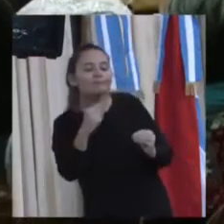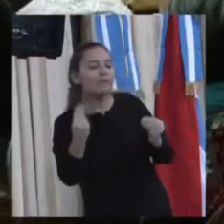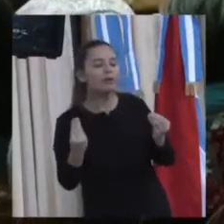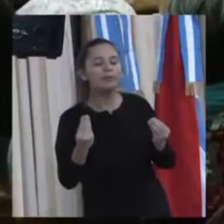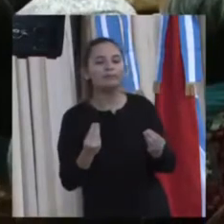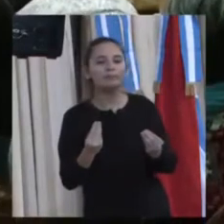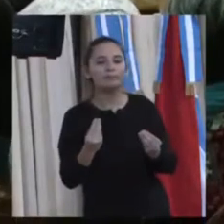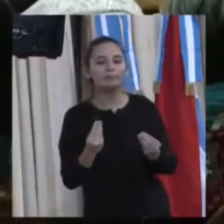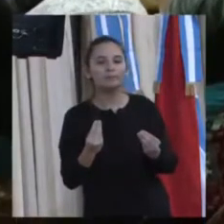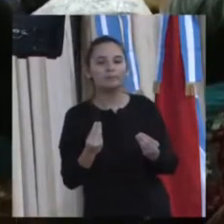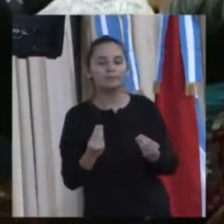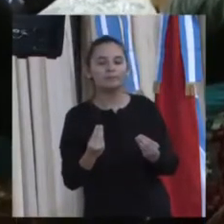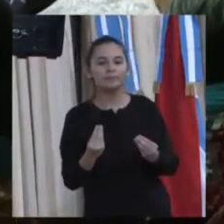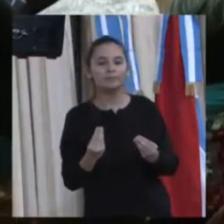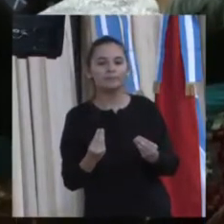agrupaciones,